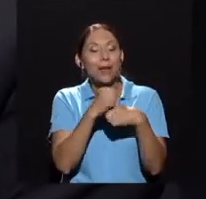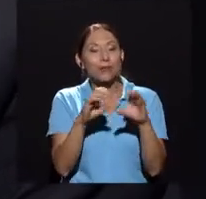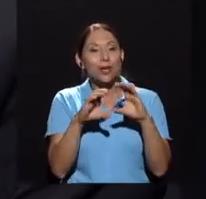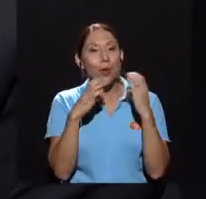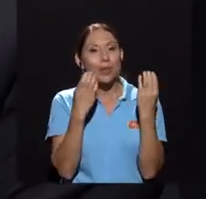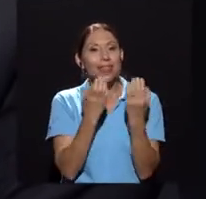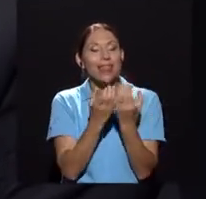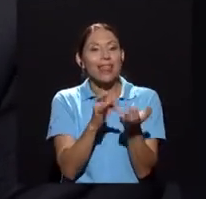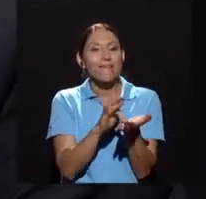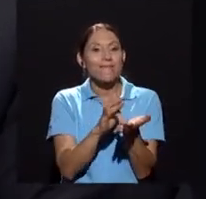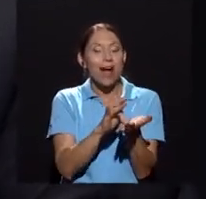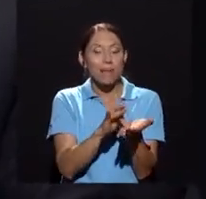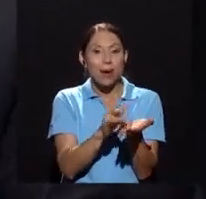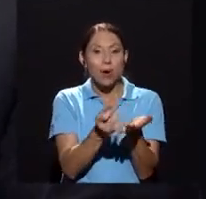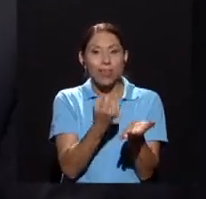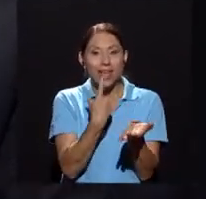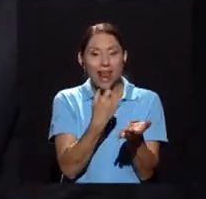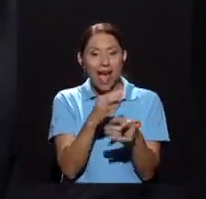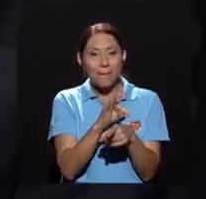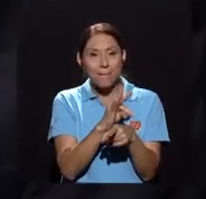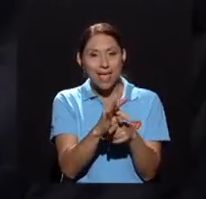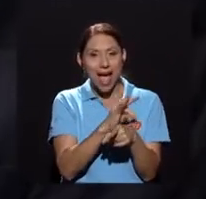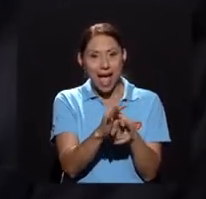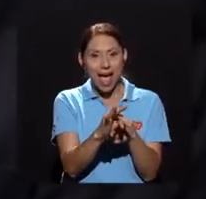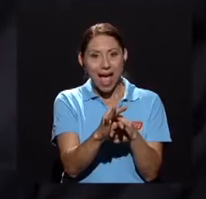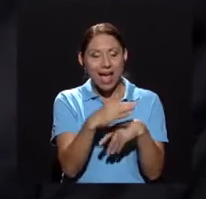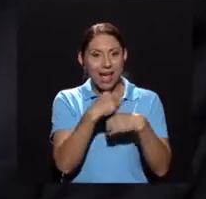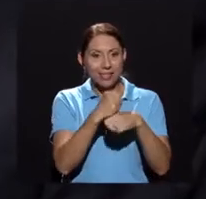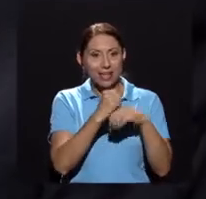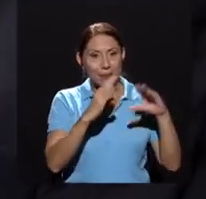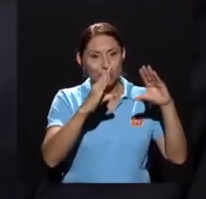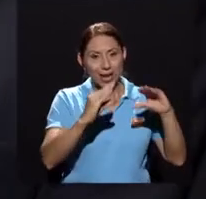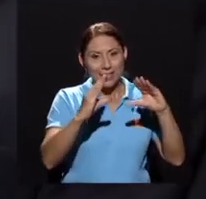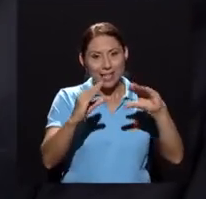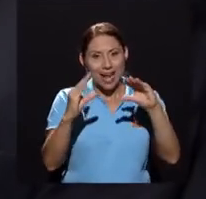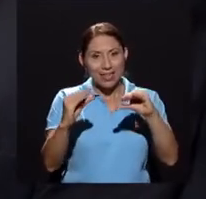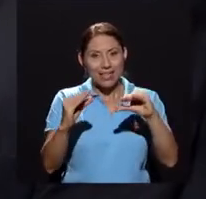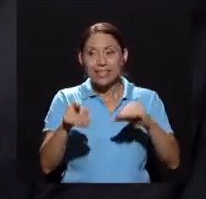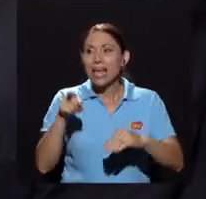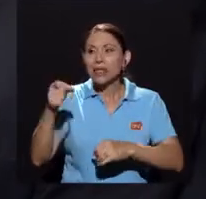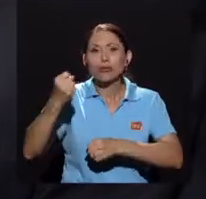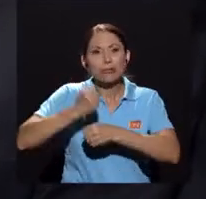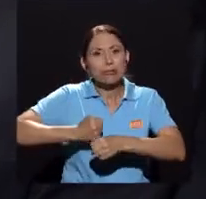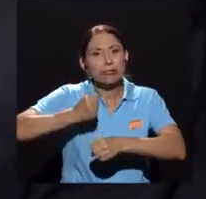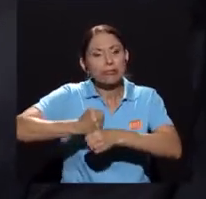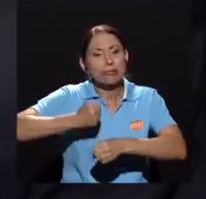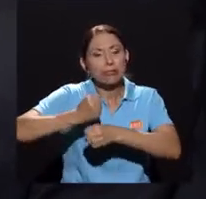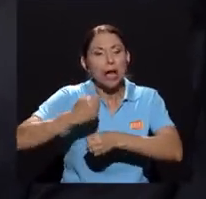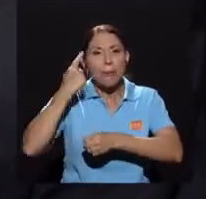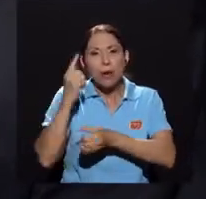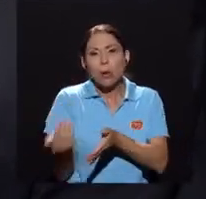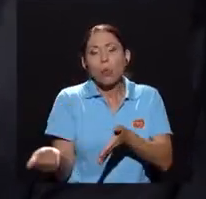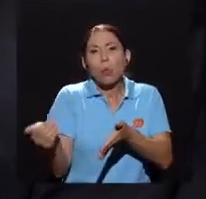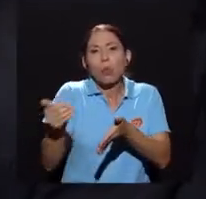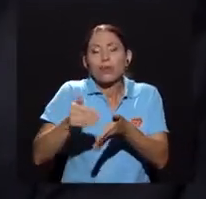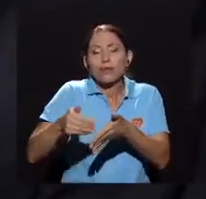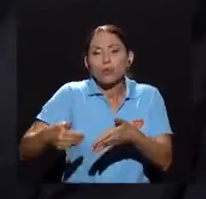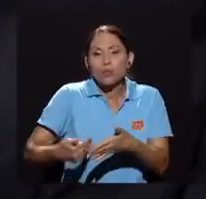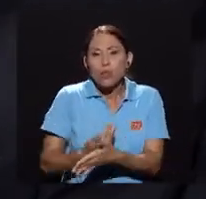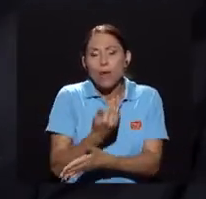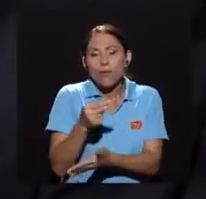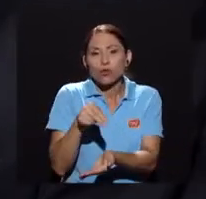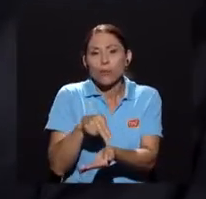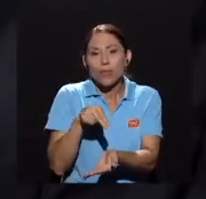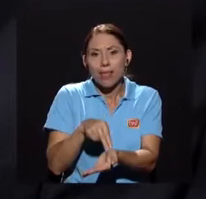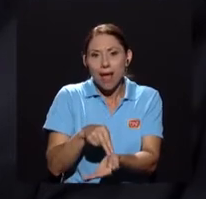o sea trabajando muchísimo por levantar un nuevo hospital o en el calderón guardia trabajando